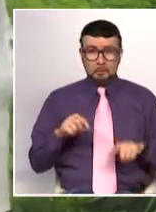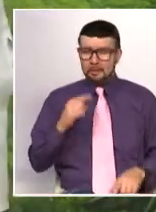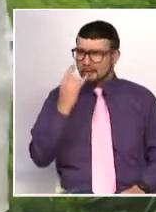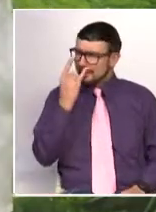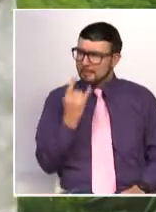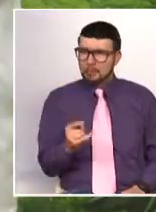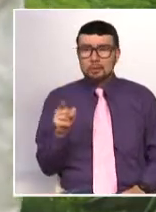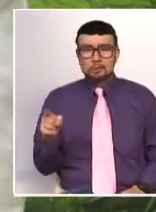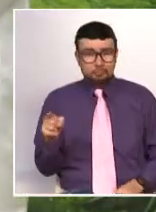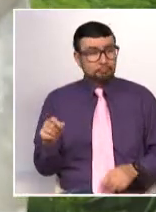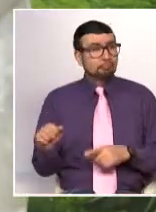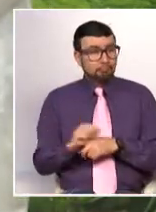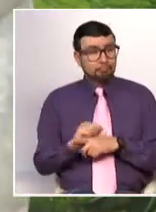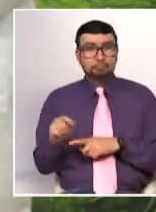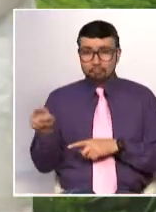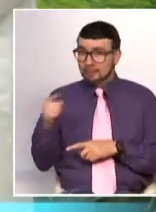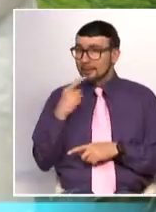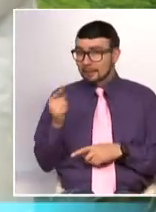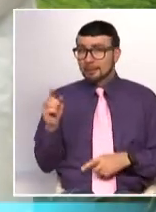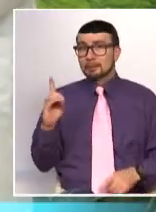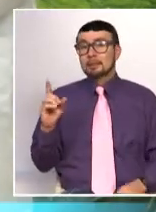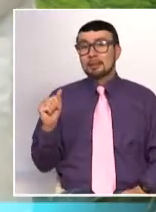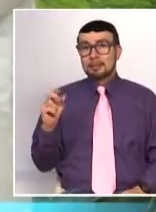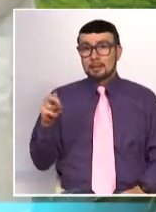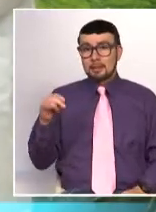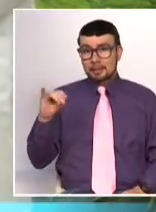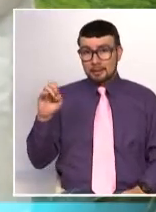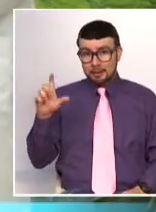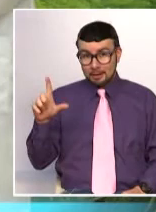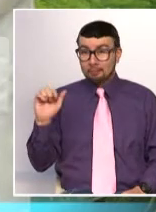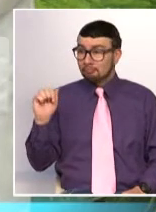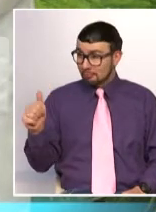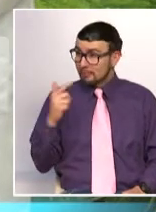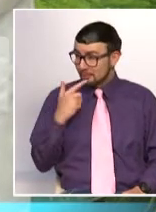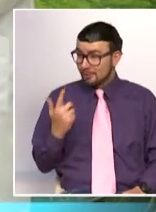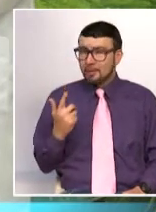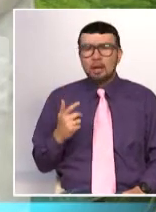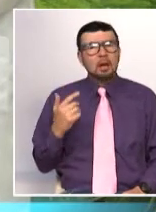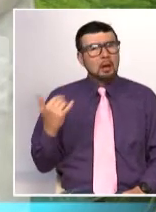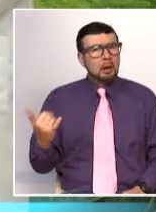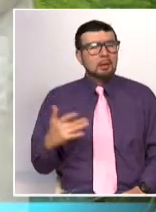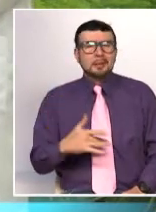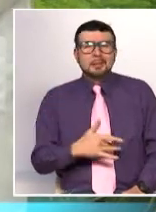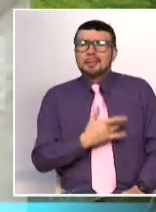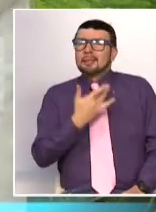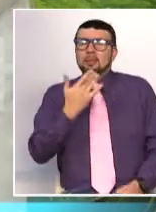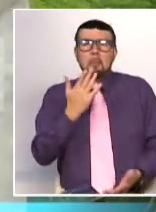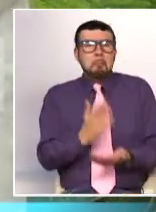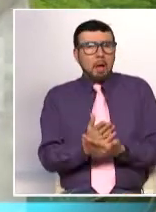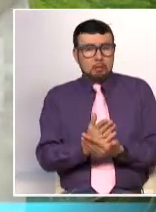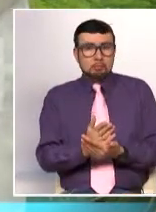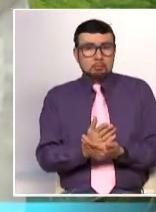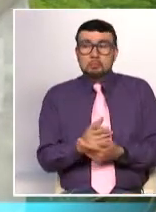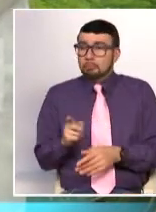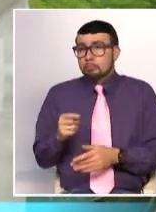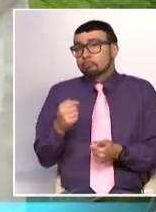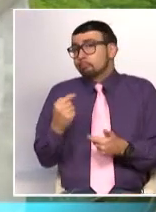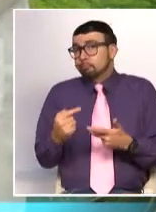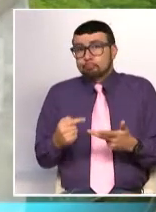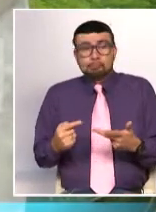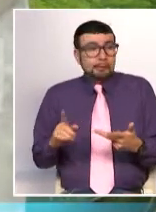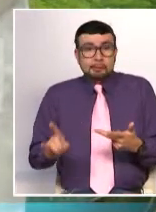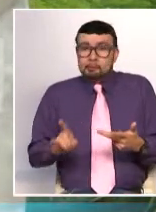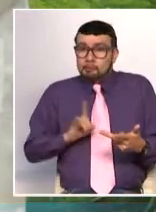ayudando con lo que estaba diciendo daniel es que las manifestaciones de las que estamos hablando que hemos dicho muchas de las causas pueden ser